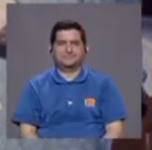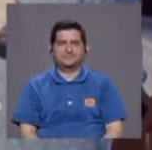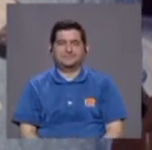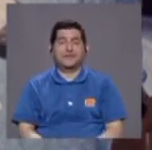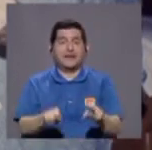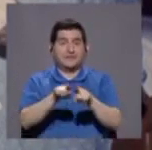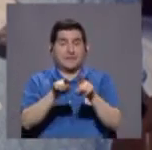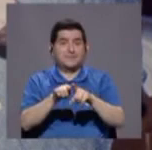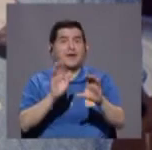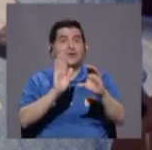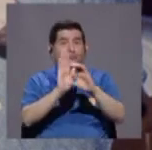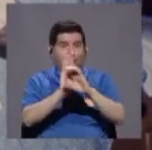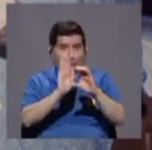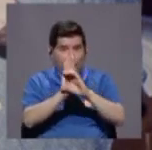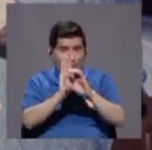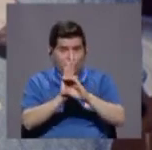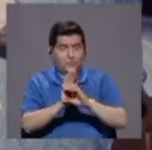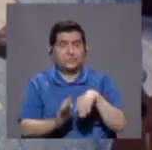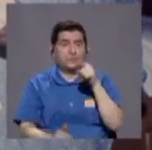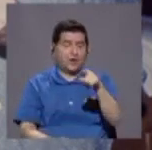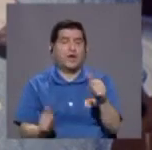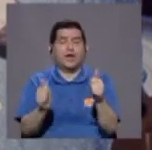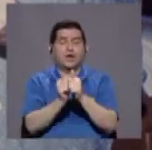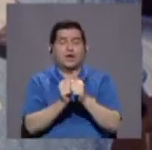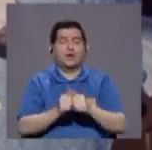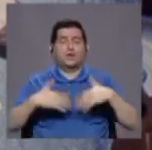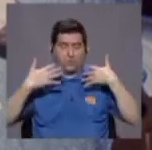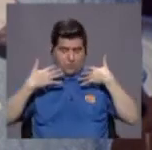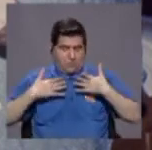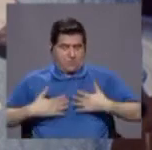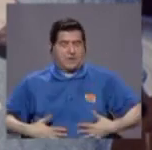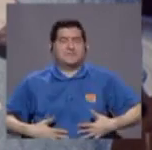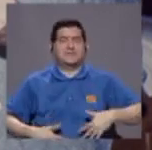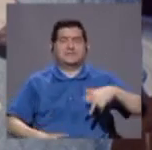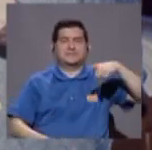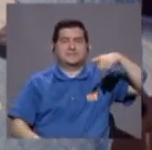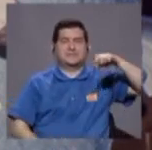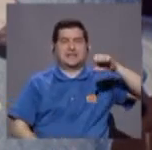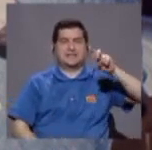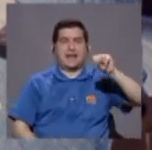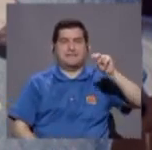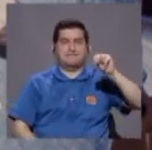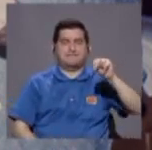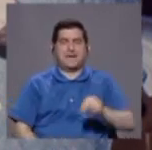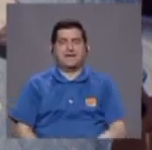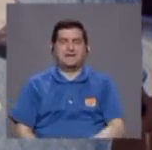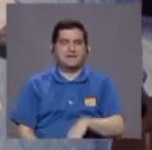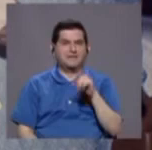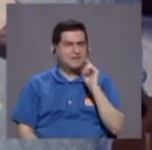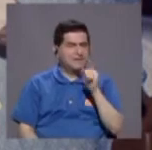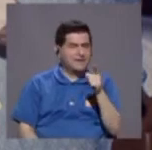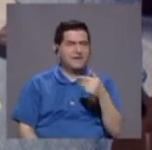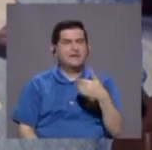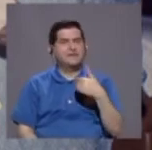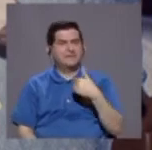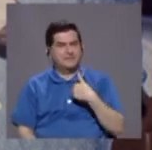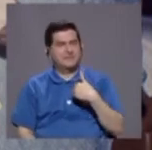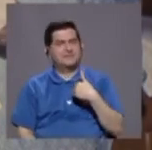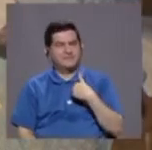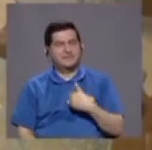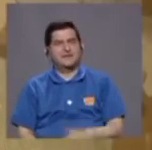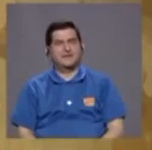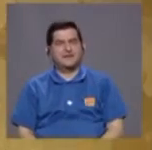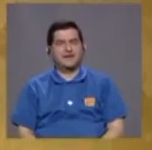Aparece una foto donde está él con la camiseta de Pensilvania y tenía un espléndido,